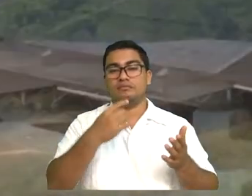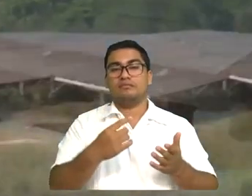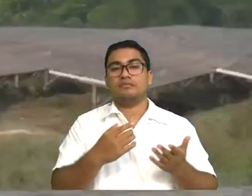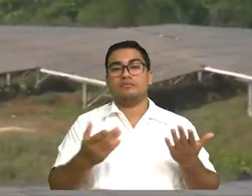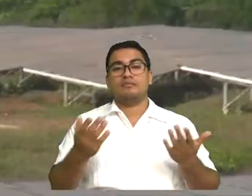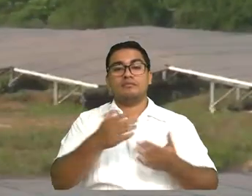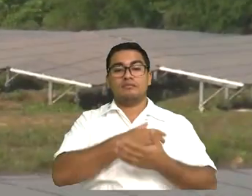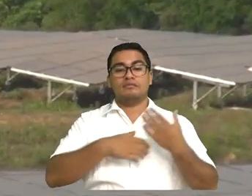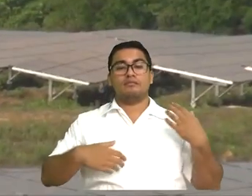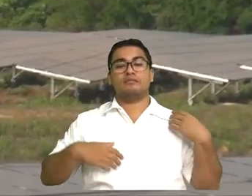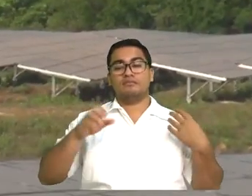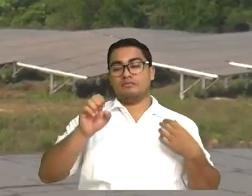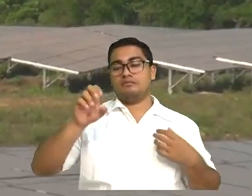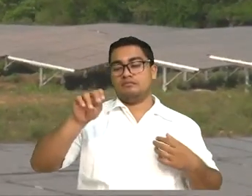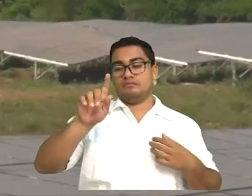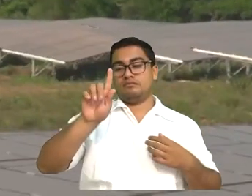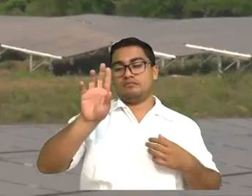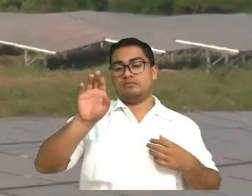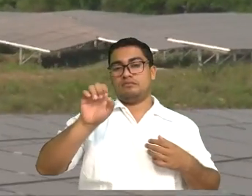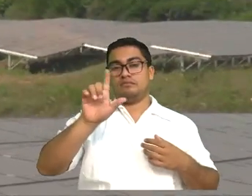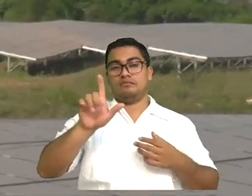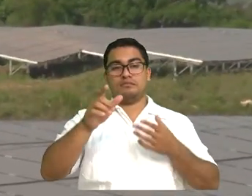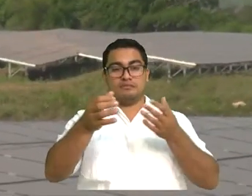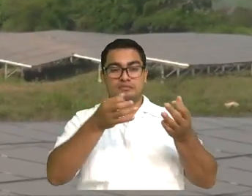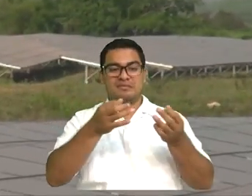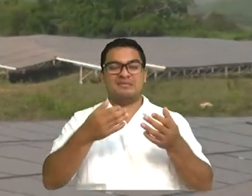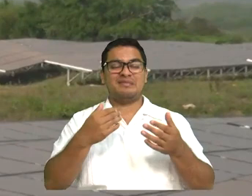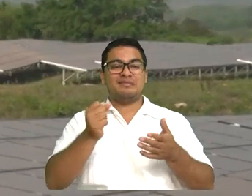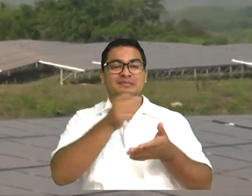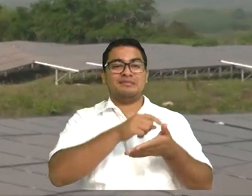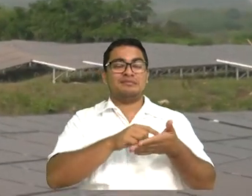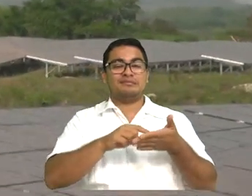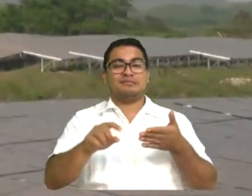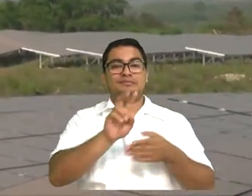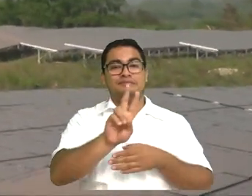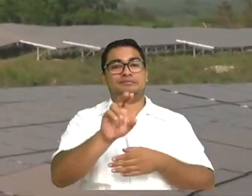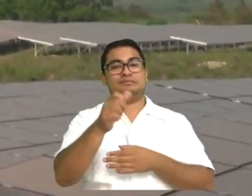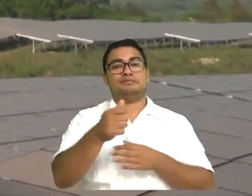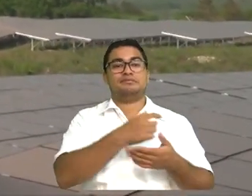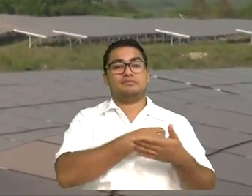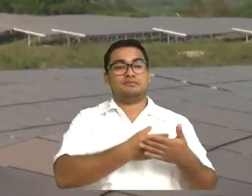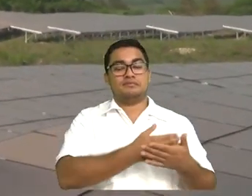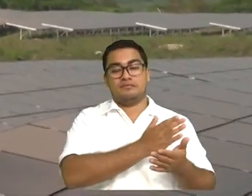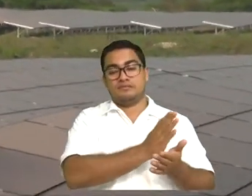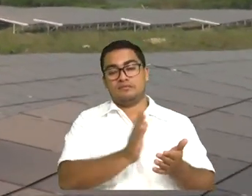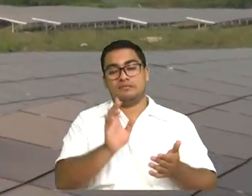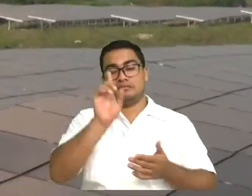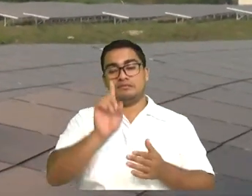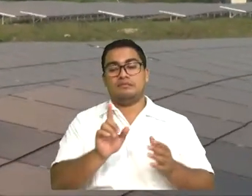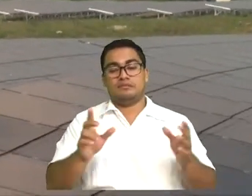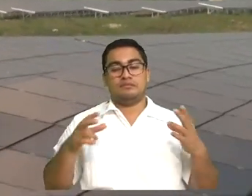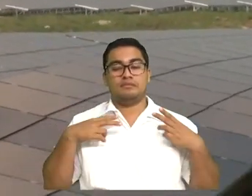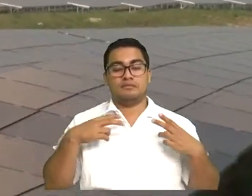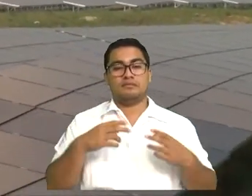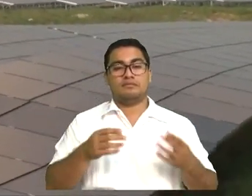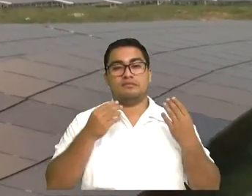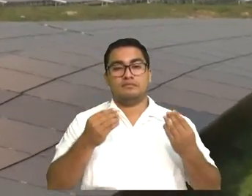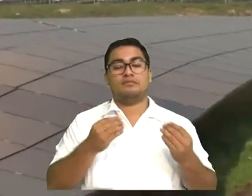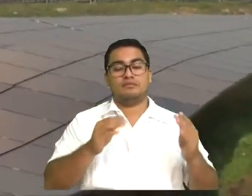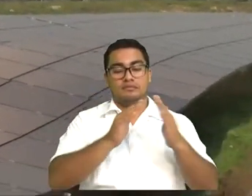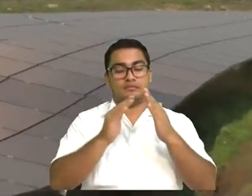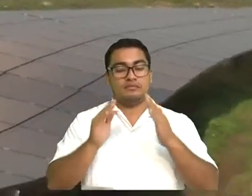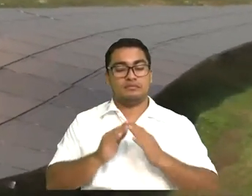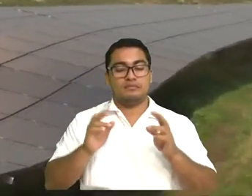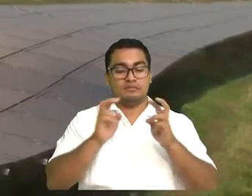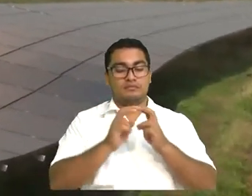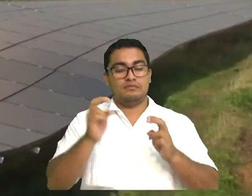el presidente ejecutivo de Enatrel explicó que en la semana del 26 de marzo al 1 de abril se electrificaron centenares de viviendas en